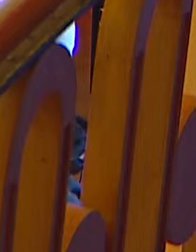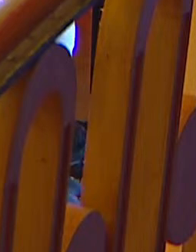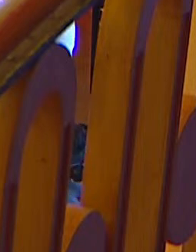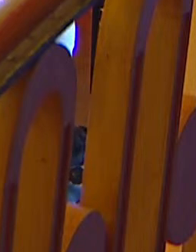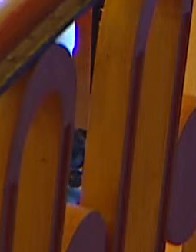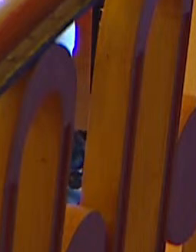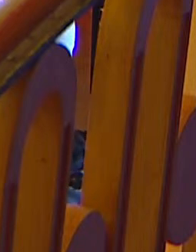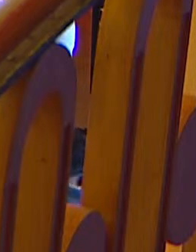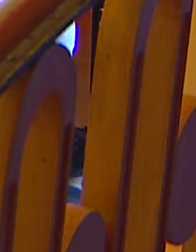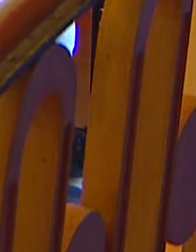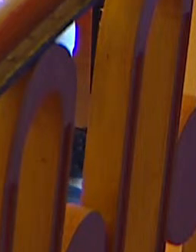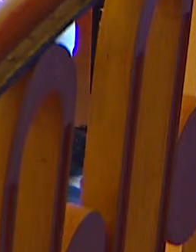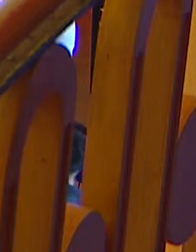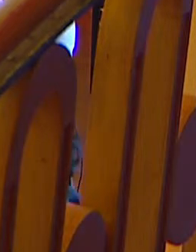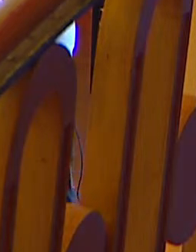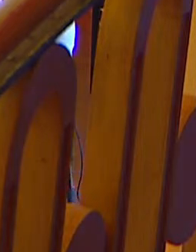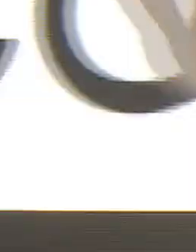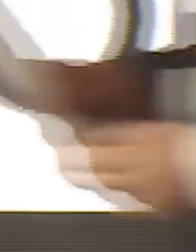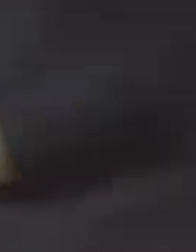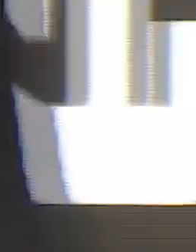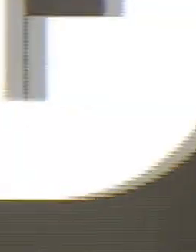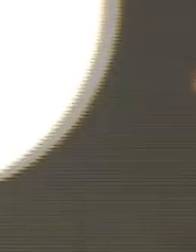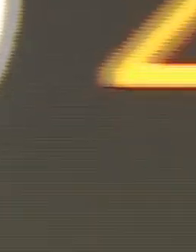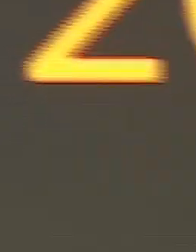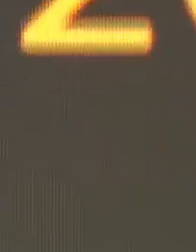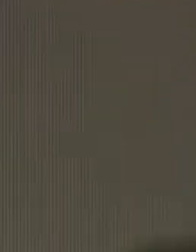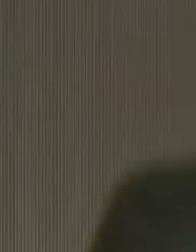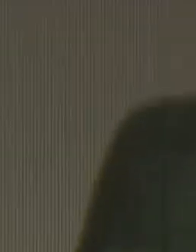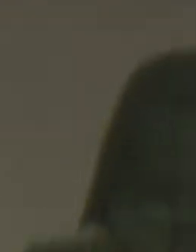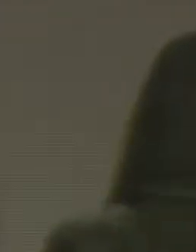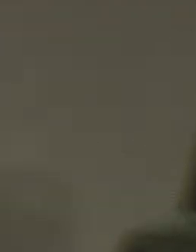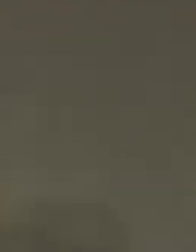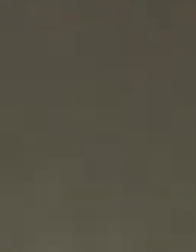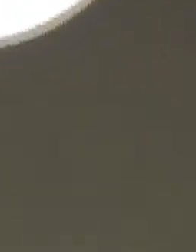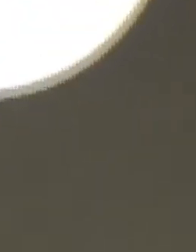Adelante. Quedaron planteadas muchas, por acá.